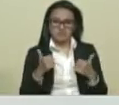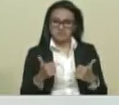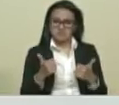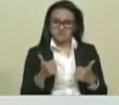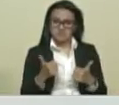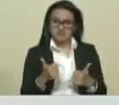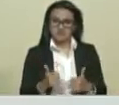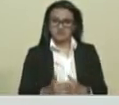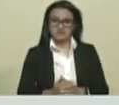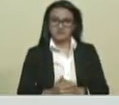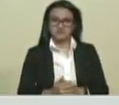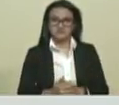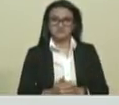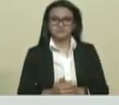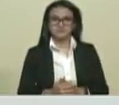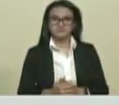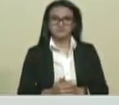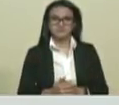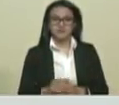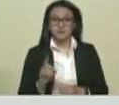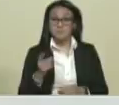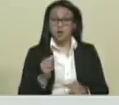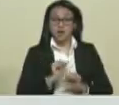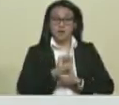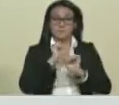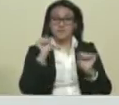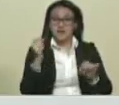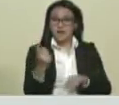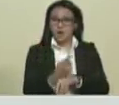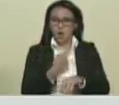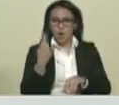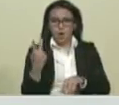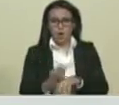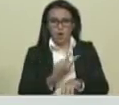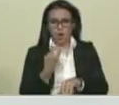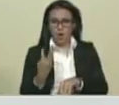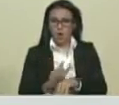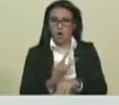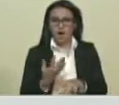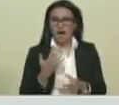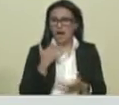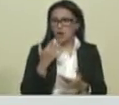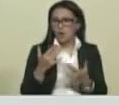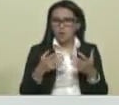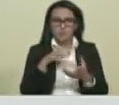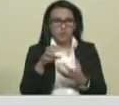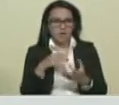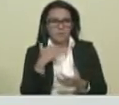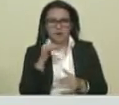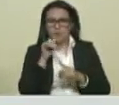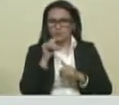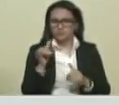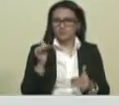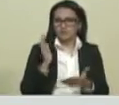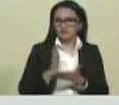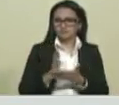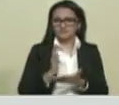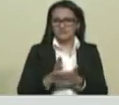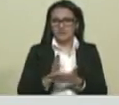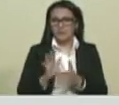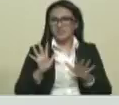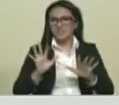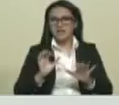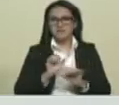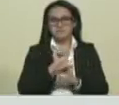que siempre tenemos las primeras horas de la mañana, se caracteriza con algunas novedades que las anunciamos tipo